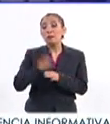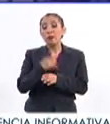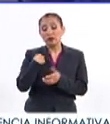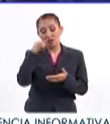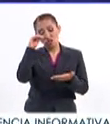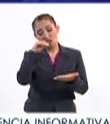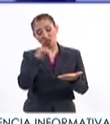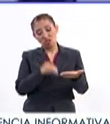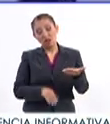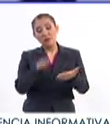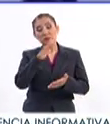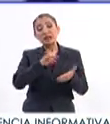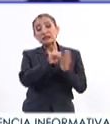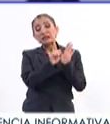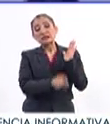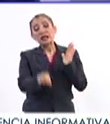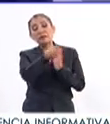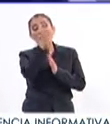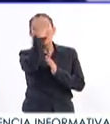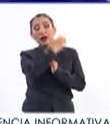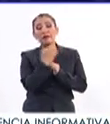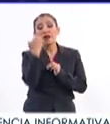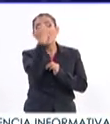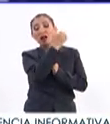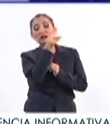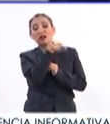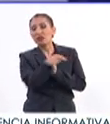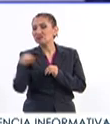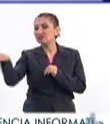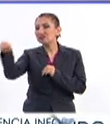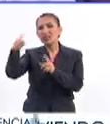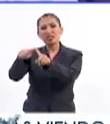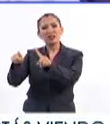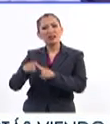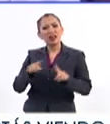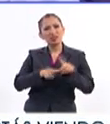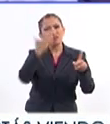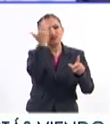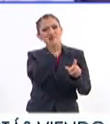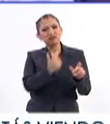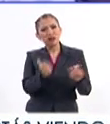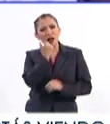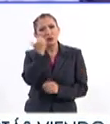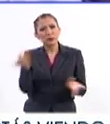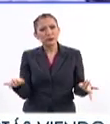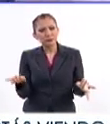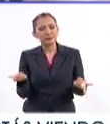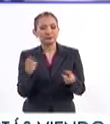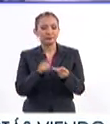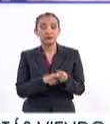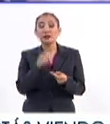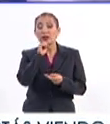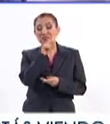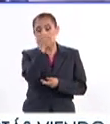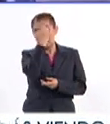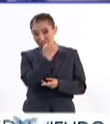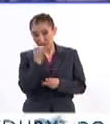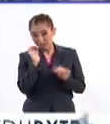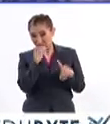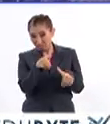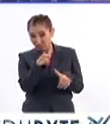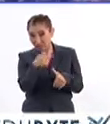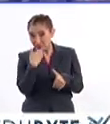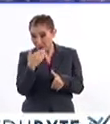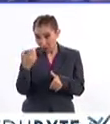está construido con base en un sistema de evaluación que deja fuera la diversidad de habilidades de los estudiantes, sino que tampoco considera